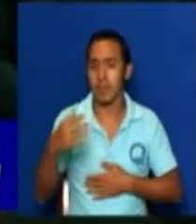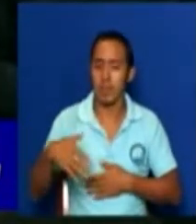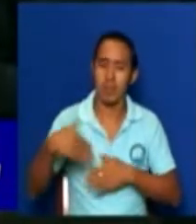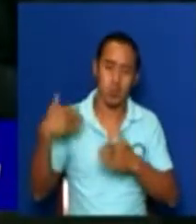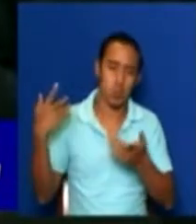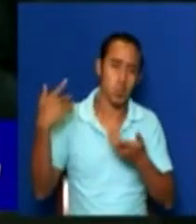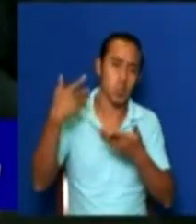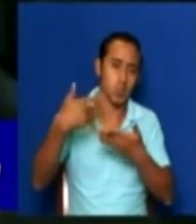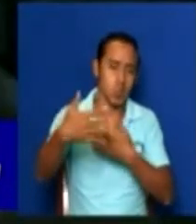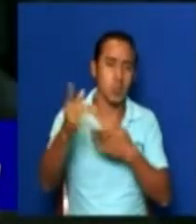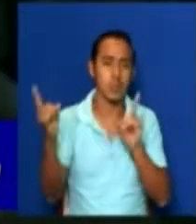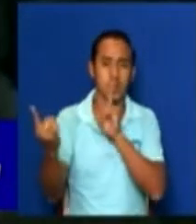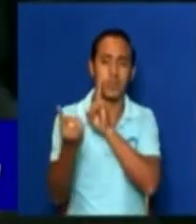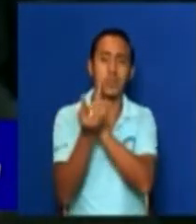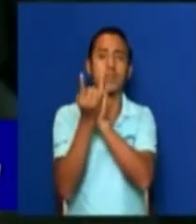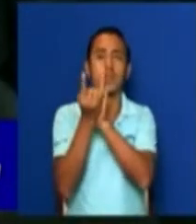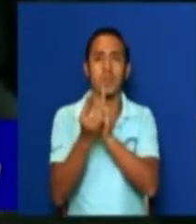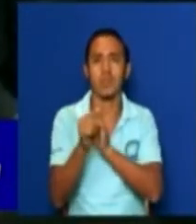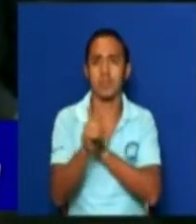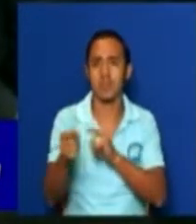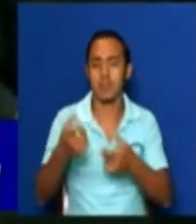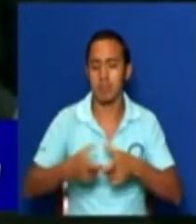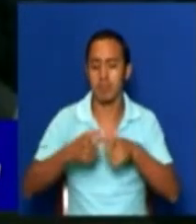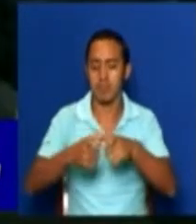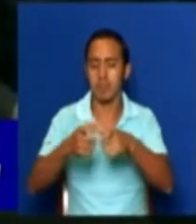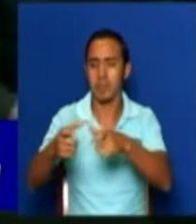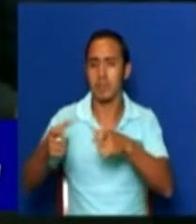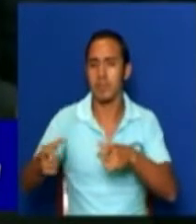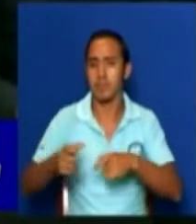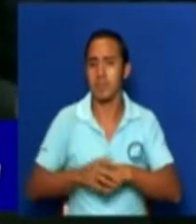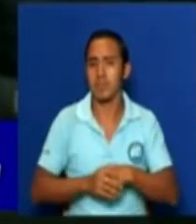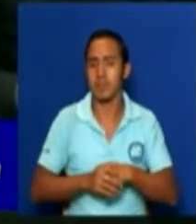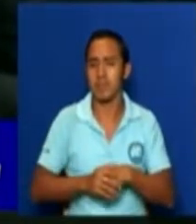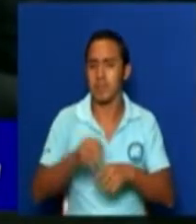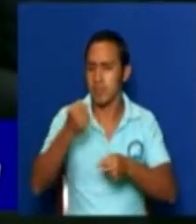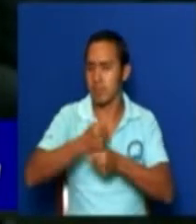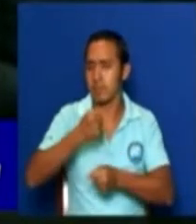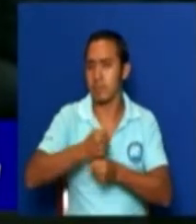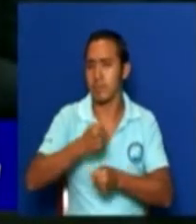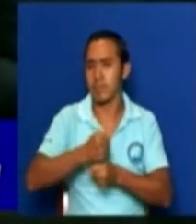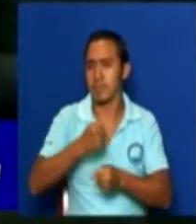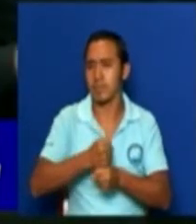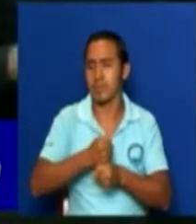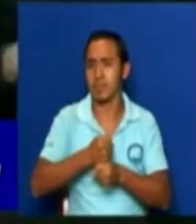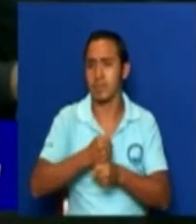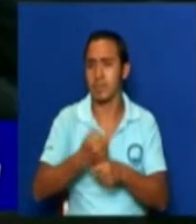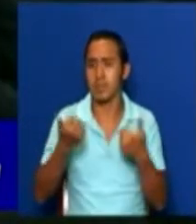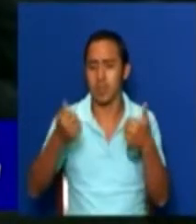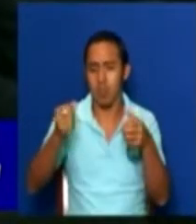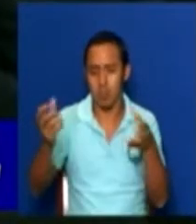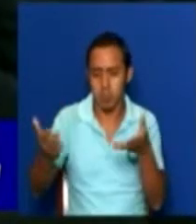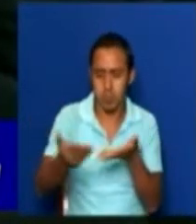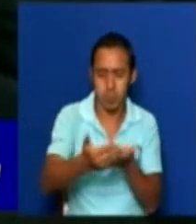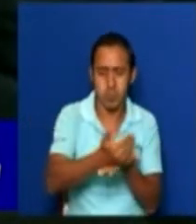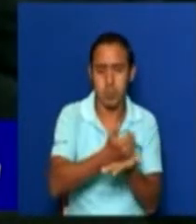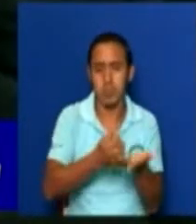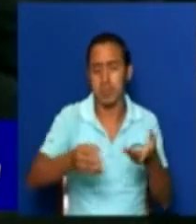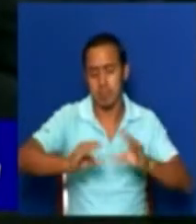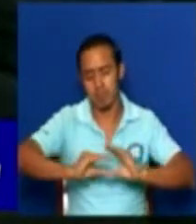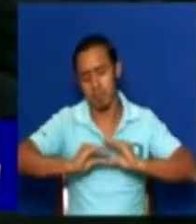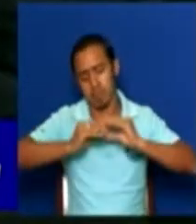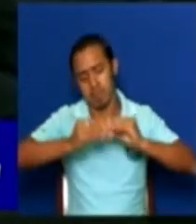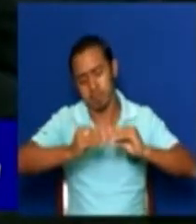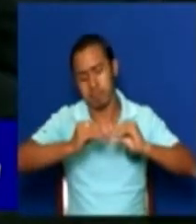siguiente encuentro que tengamos y vamos a entregar, porque estamos trabajando en un compendio de todos